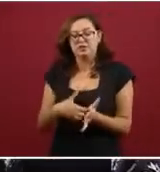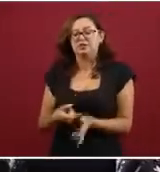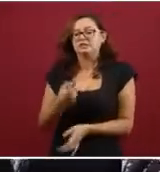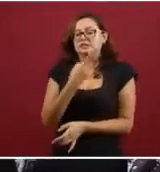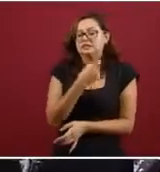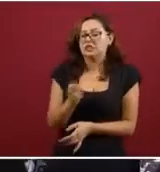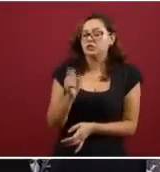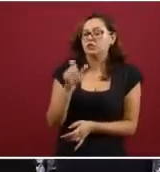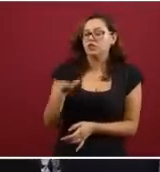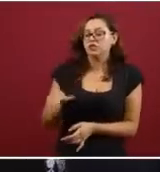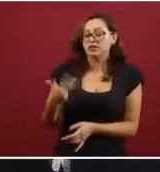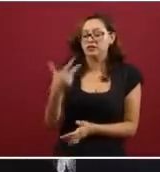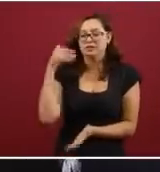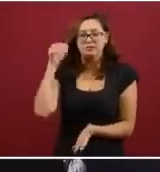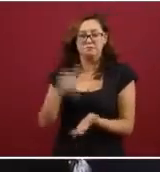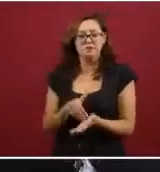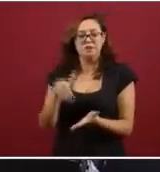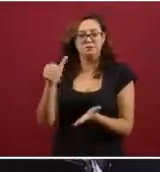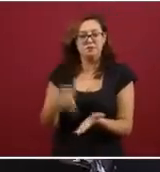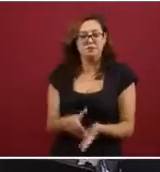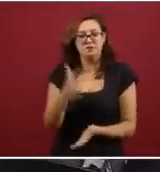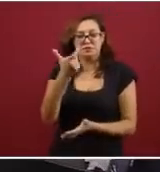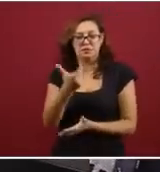113,000 millones de pesos.